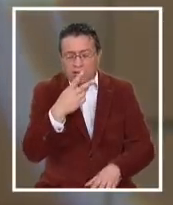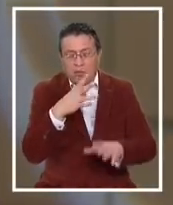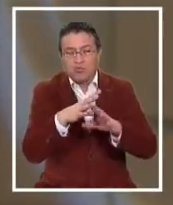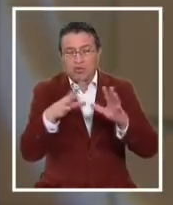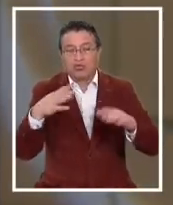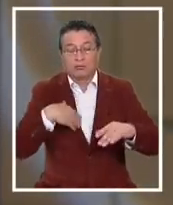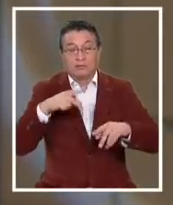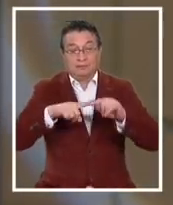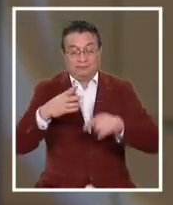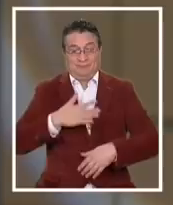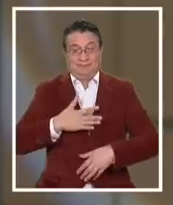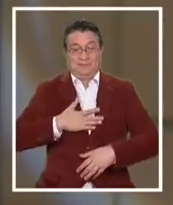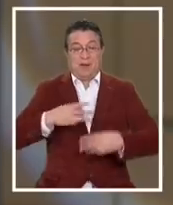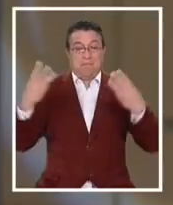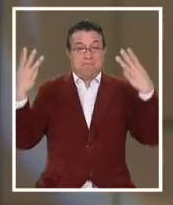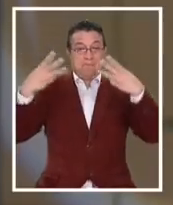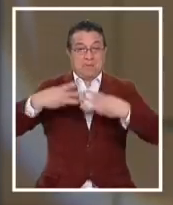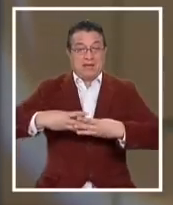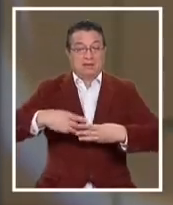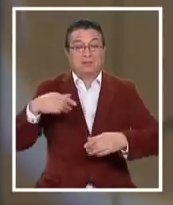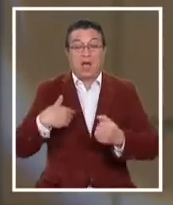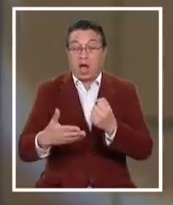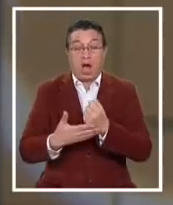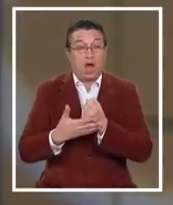mi territorio, en Magallanes, en donde las ayudas